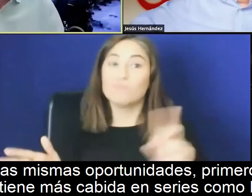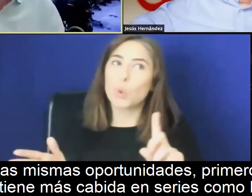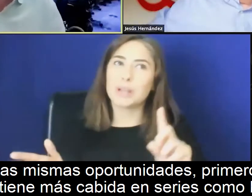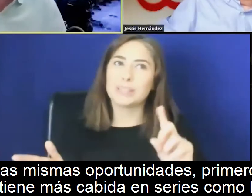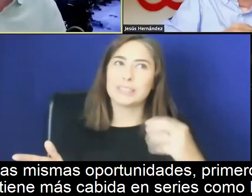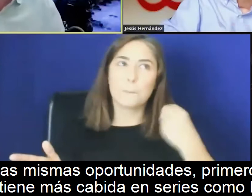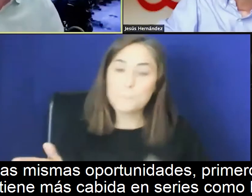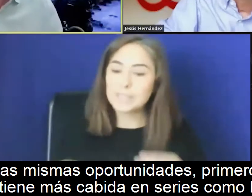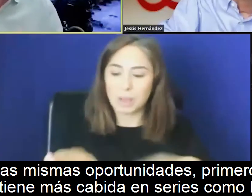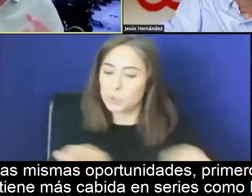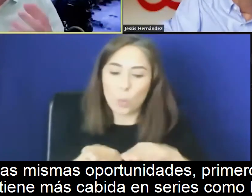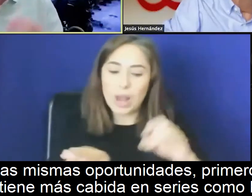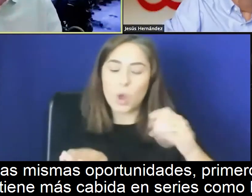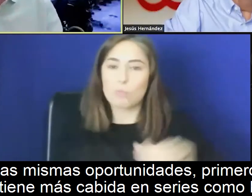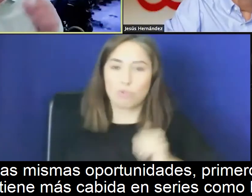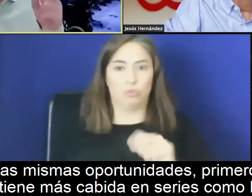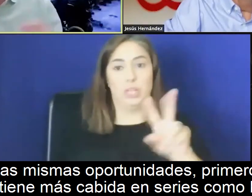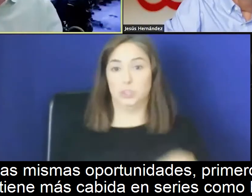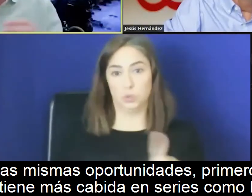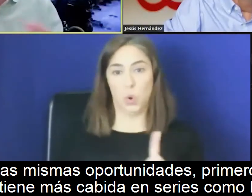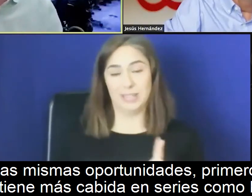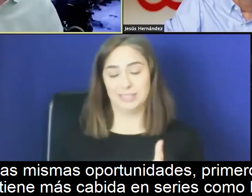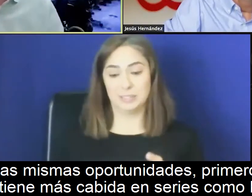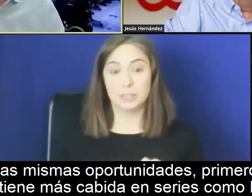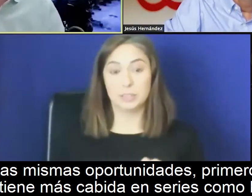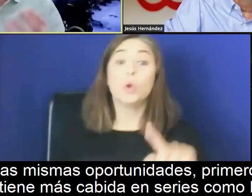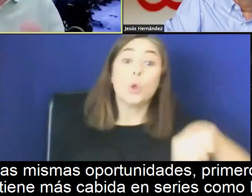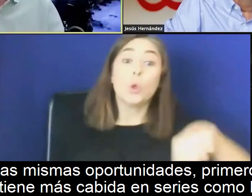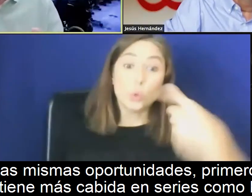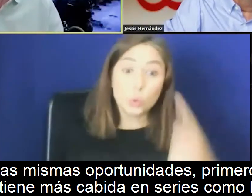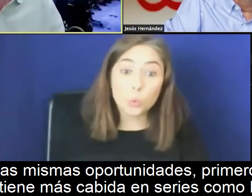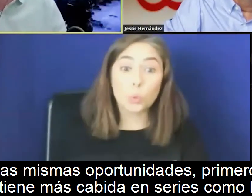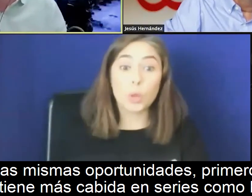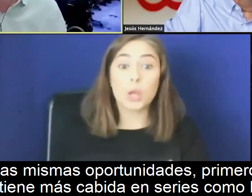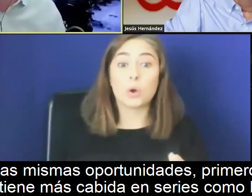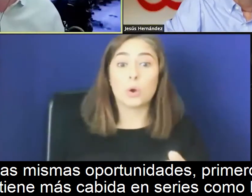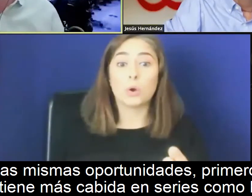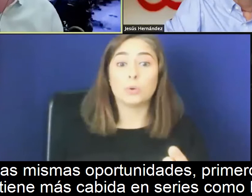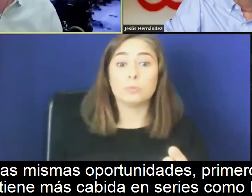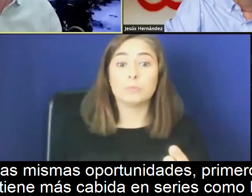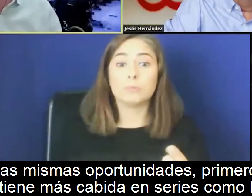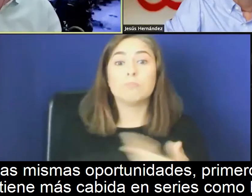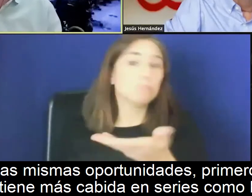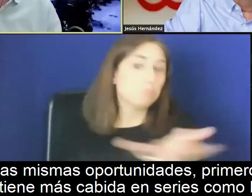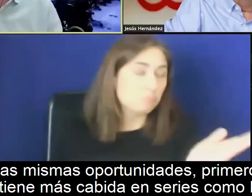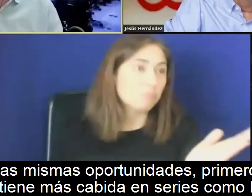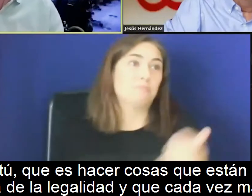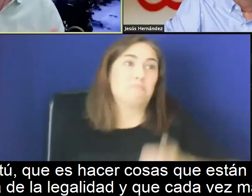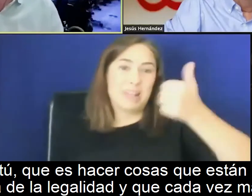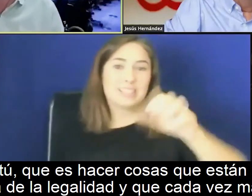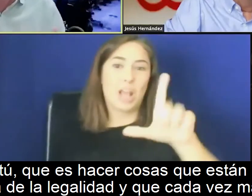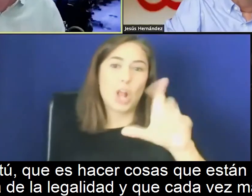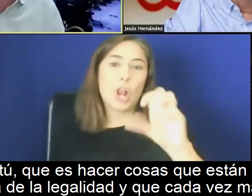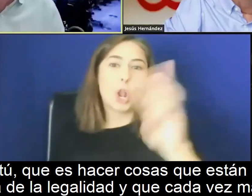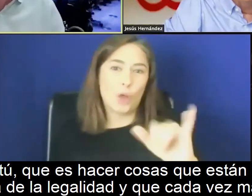oportunidades, primero, y luego están todo, digamos, el lobby que tiene más cabida pues en series como House of Cards, que comentabas tú, que es